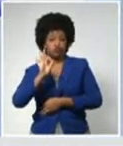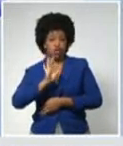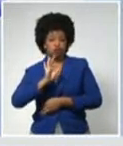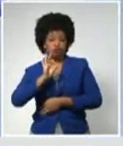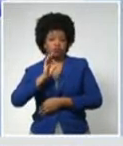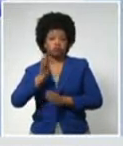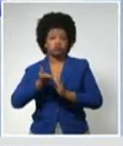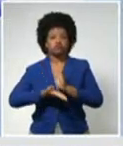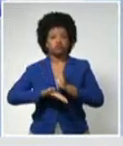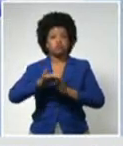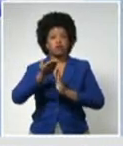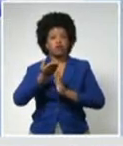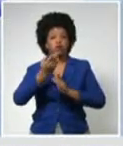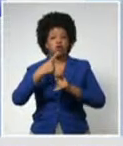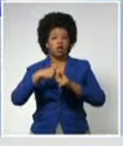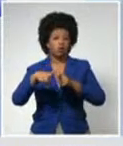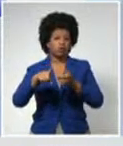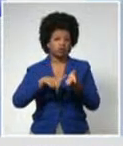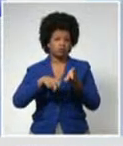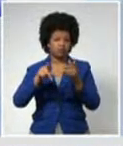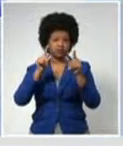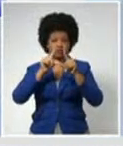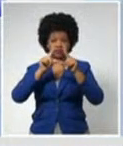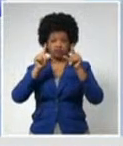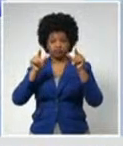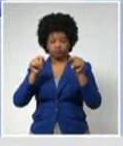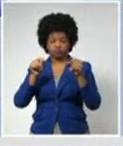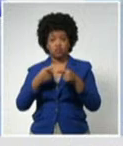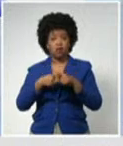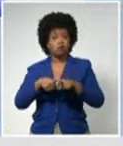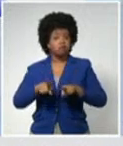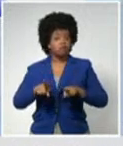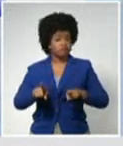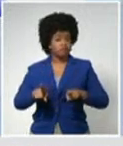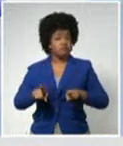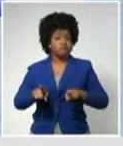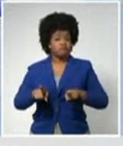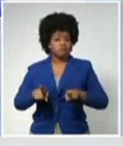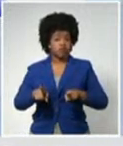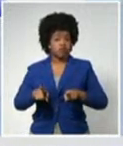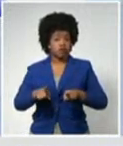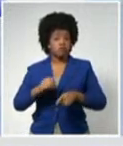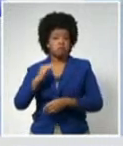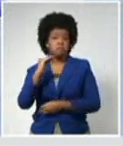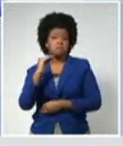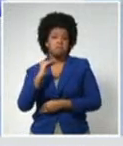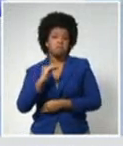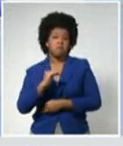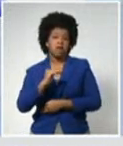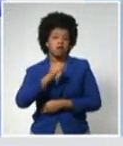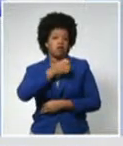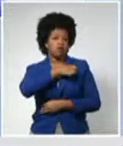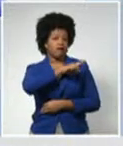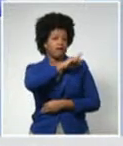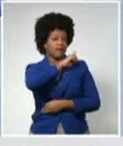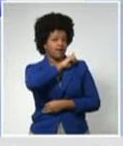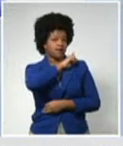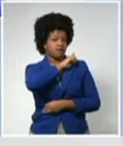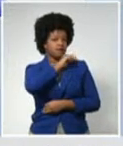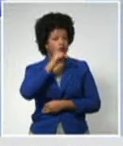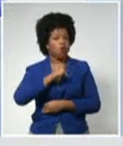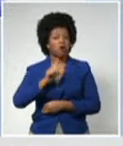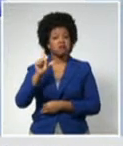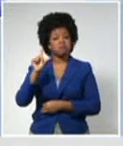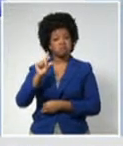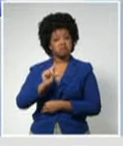superior a la nacional, pero de todas formas inferior al día de ayer. O sea,